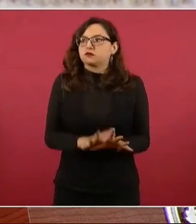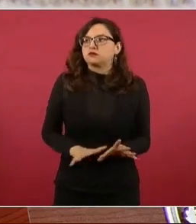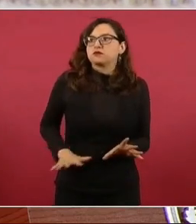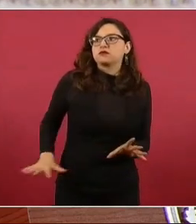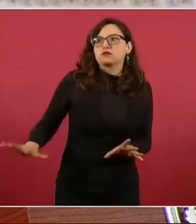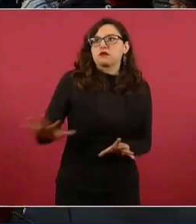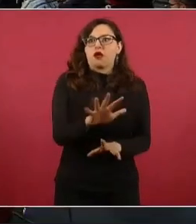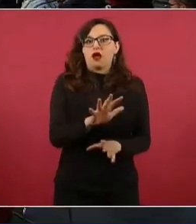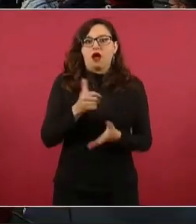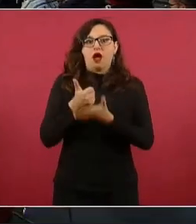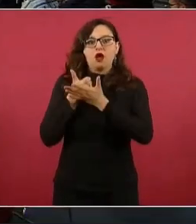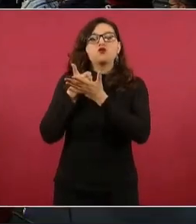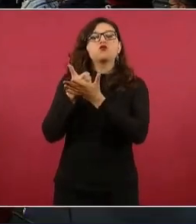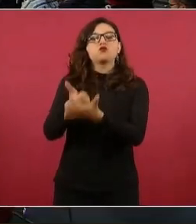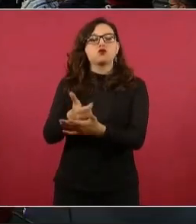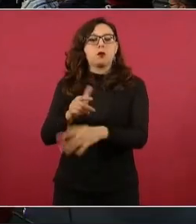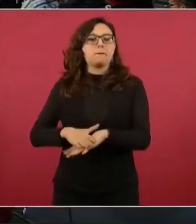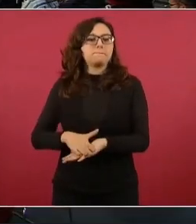Entonces,